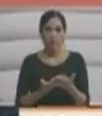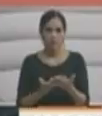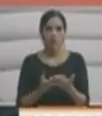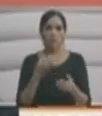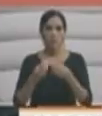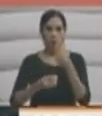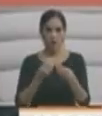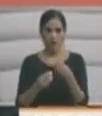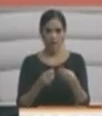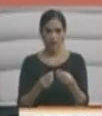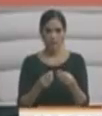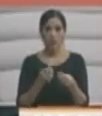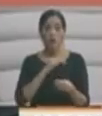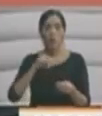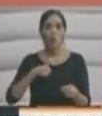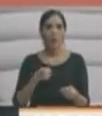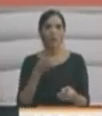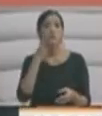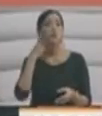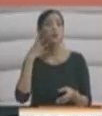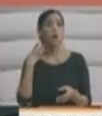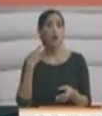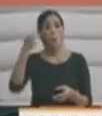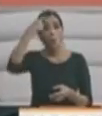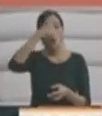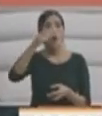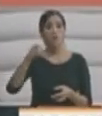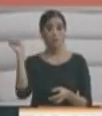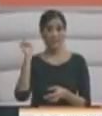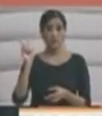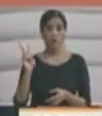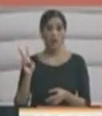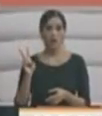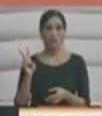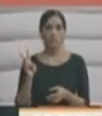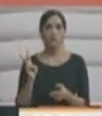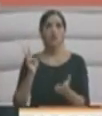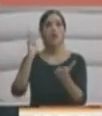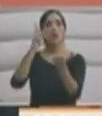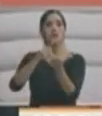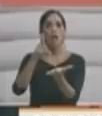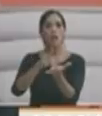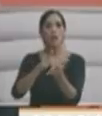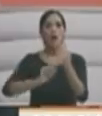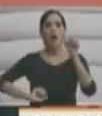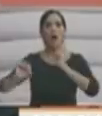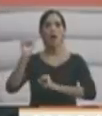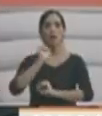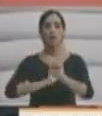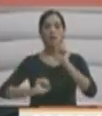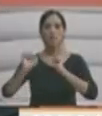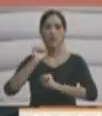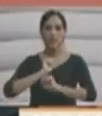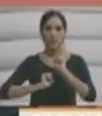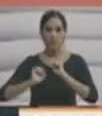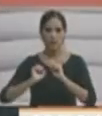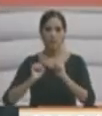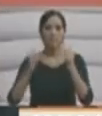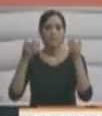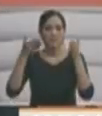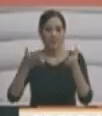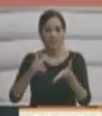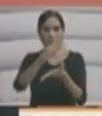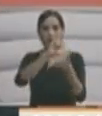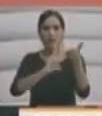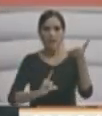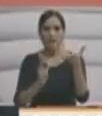nuestro glorioso y heroico pueblo venezolano, salir a defender esta lista de